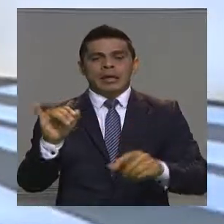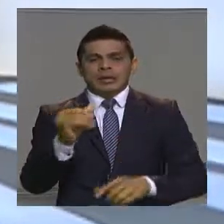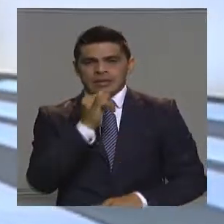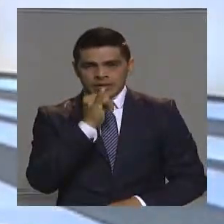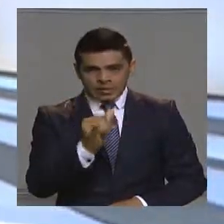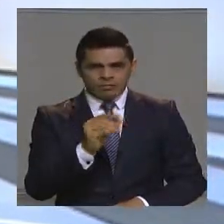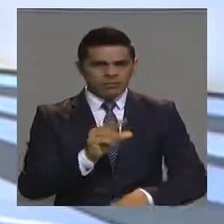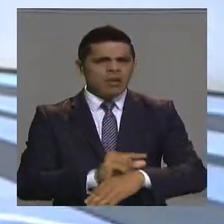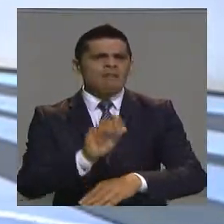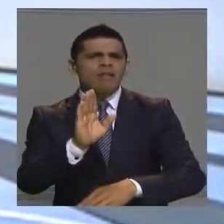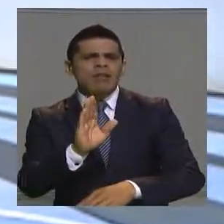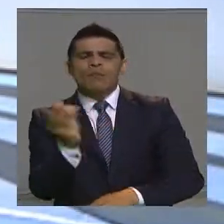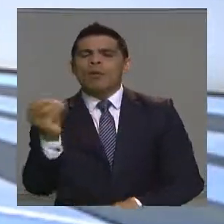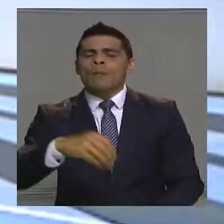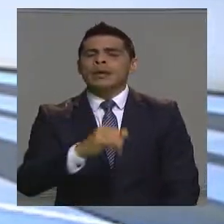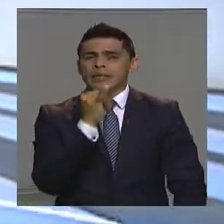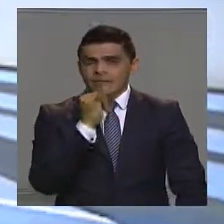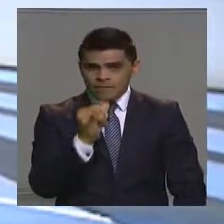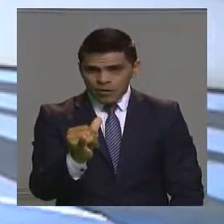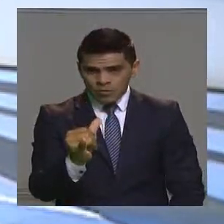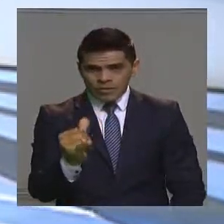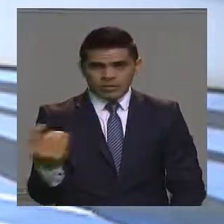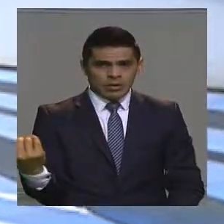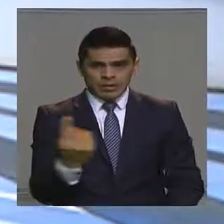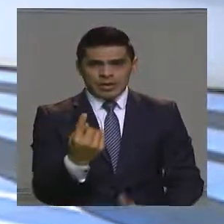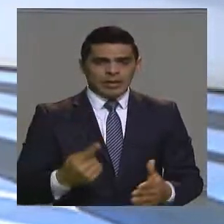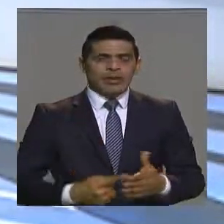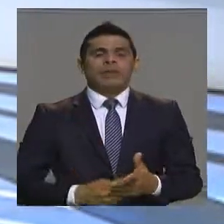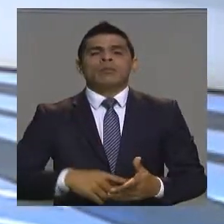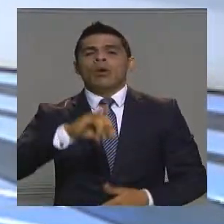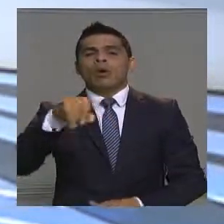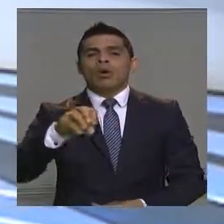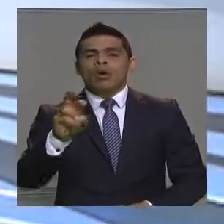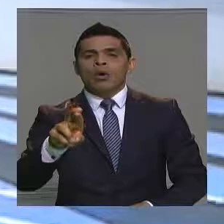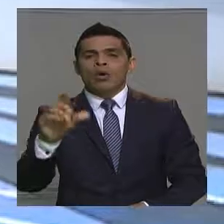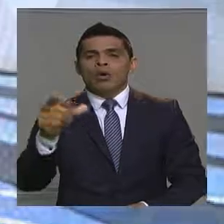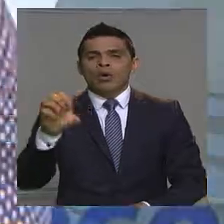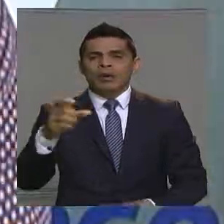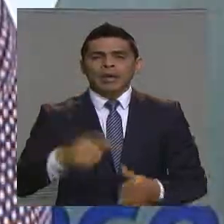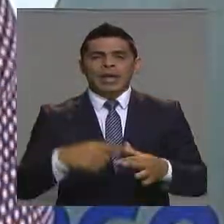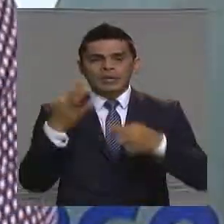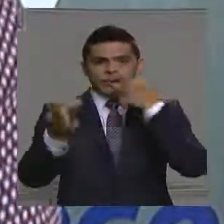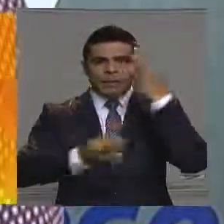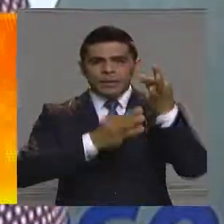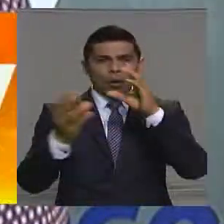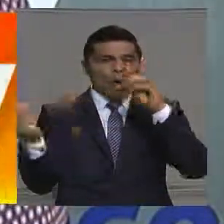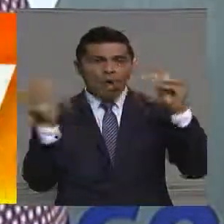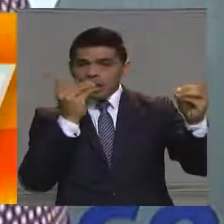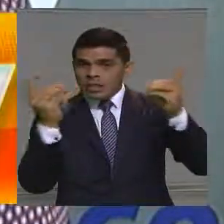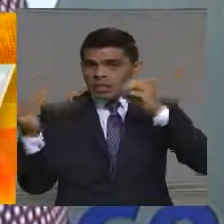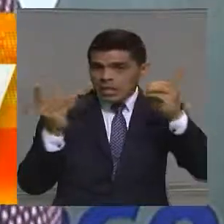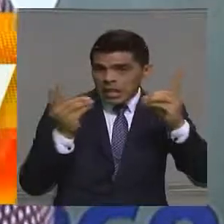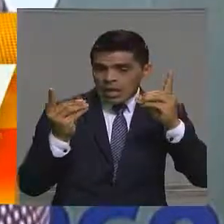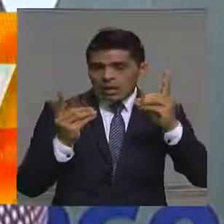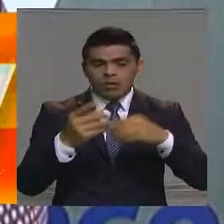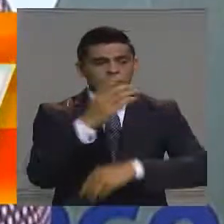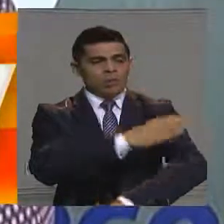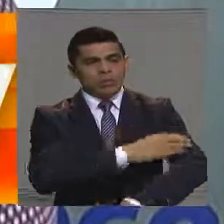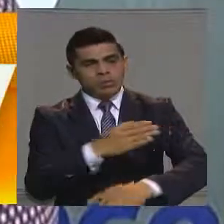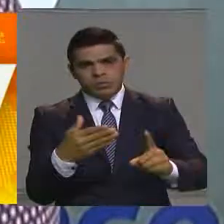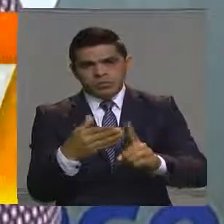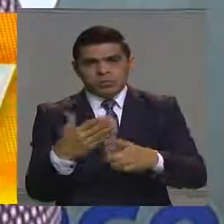I, pero no se despegue de nuestra pantalla porque al volver, Jorge Rodríguez habla sobre el diálogo a pesar de las opiniones opuestas a